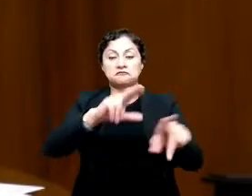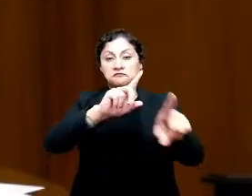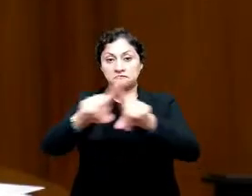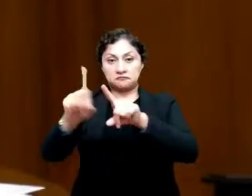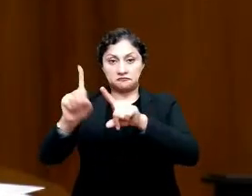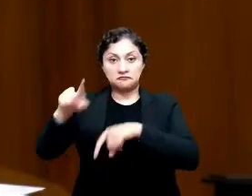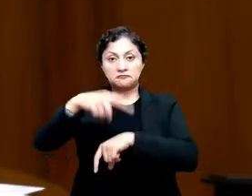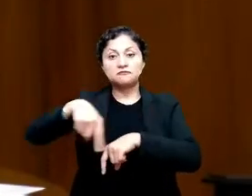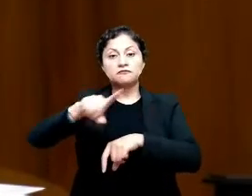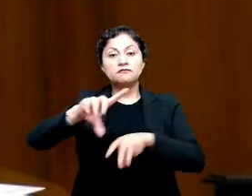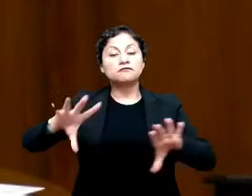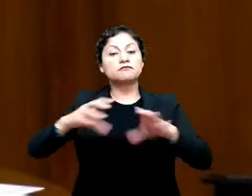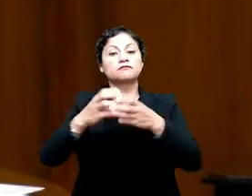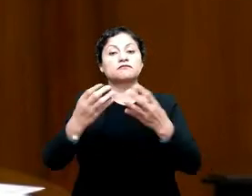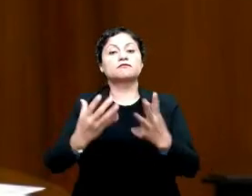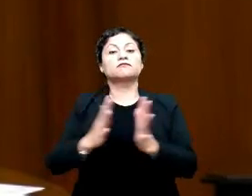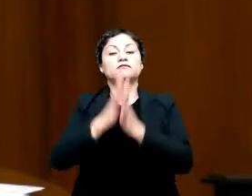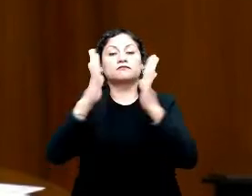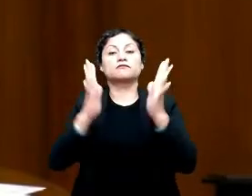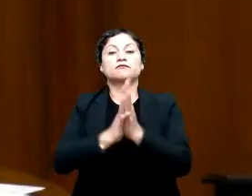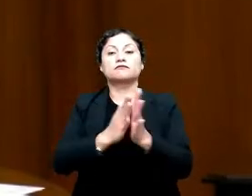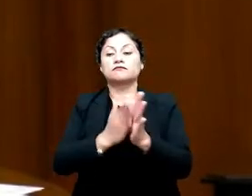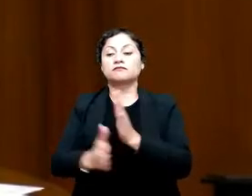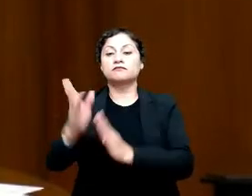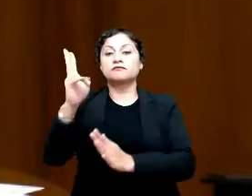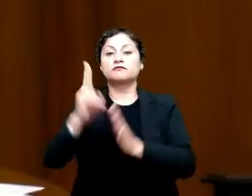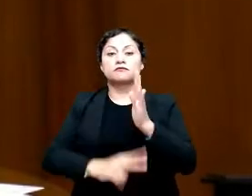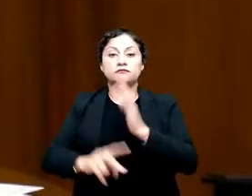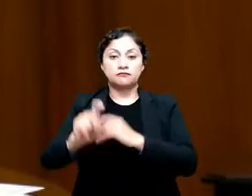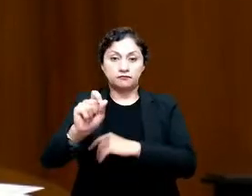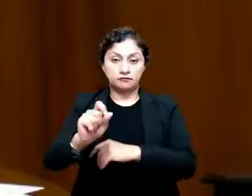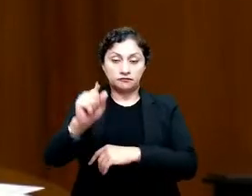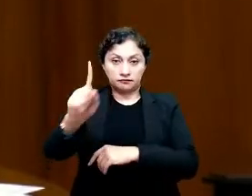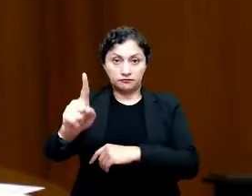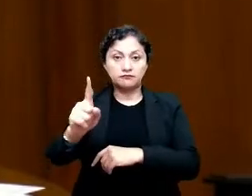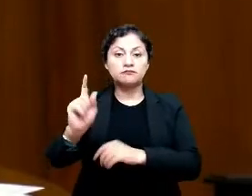fecha. Para el ciclo 2021 se reintegraron